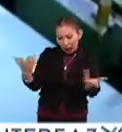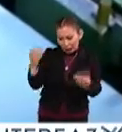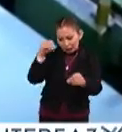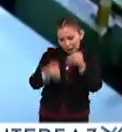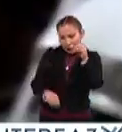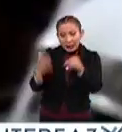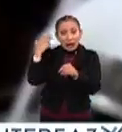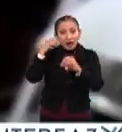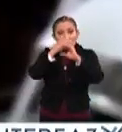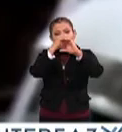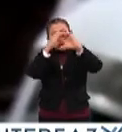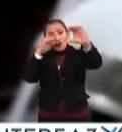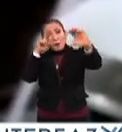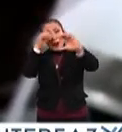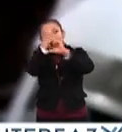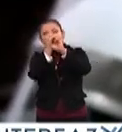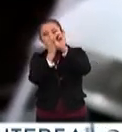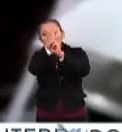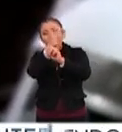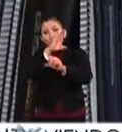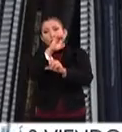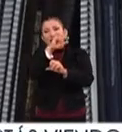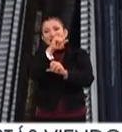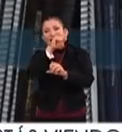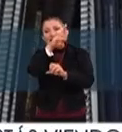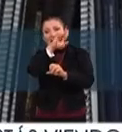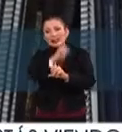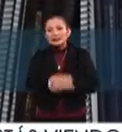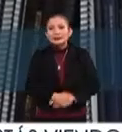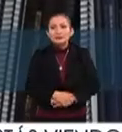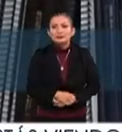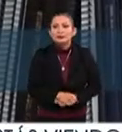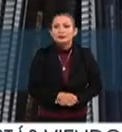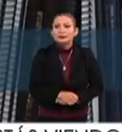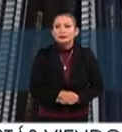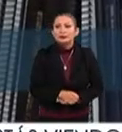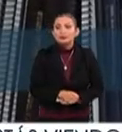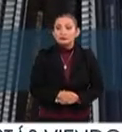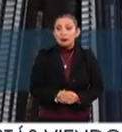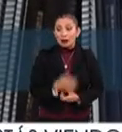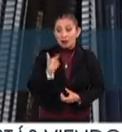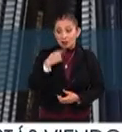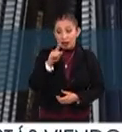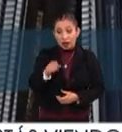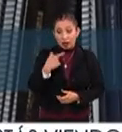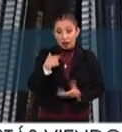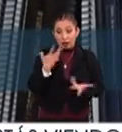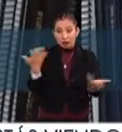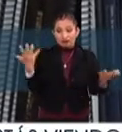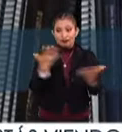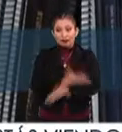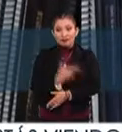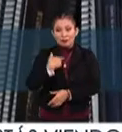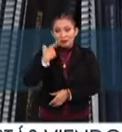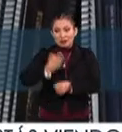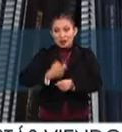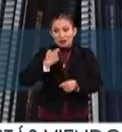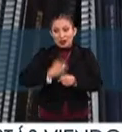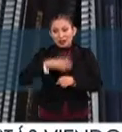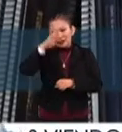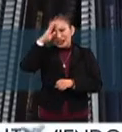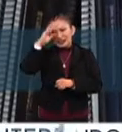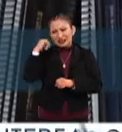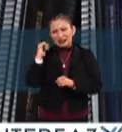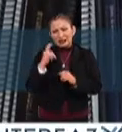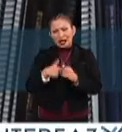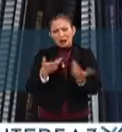un radiotelescopio para el estudio de cuásares. Well, it was very unexpected. And your